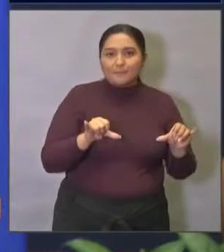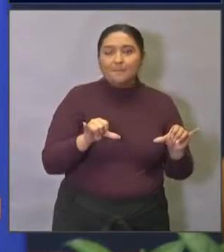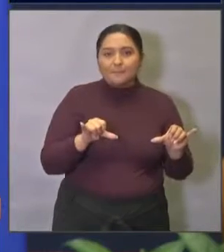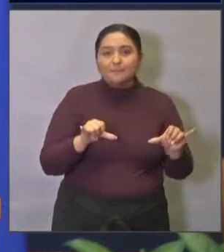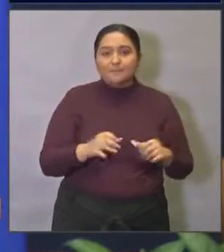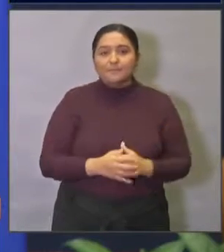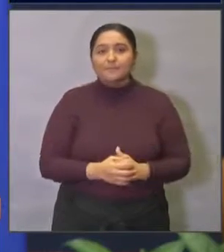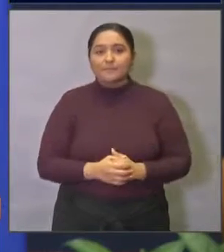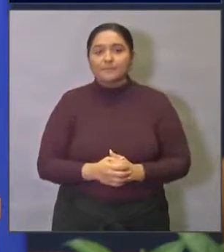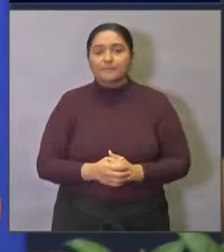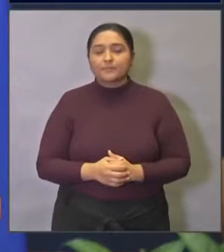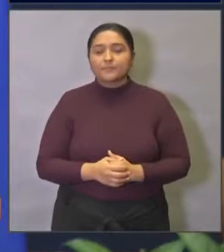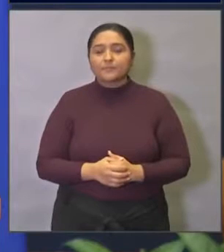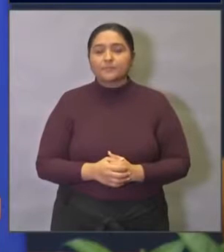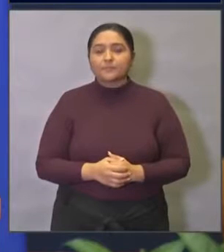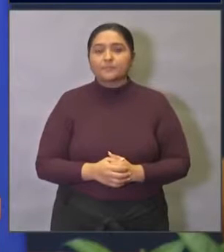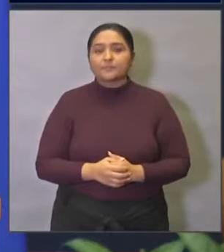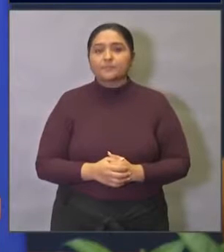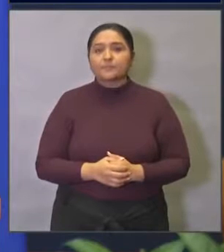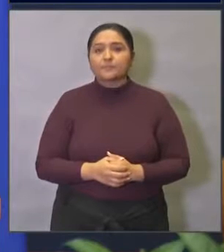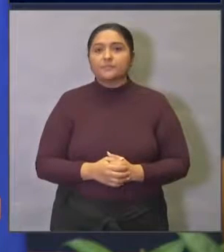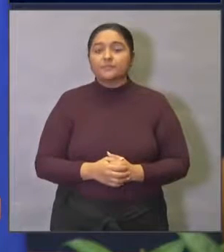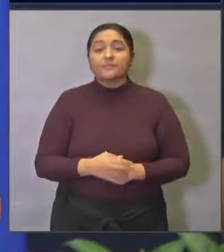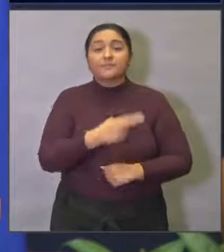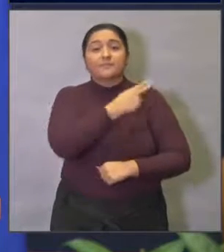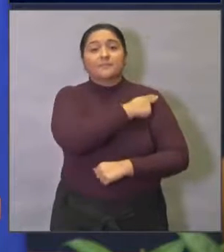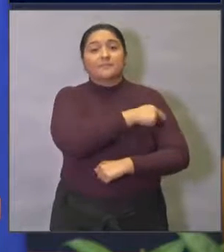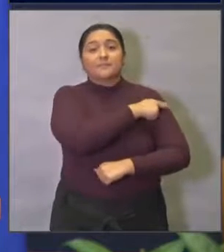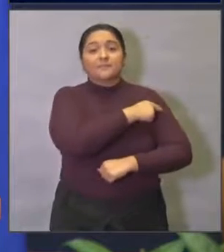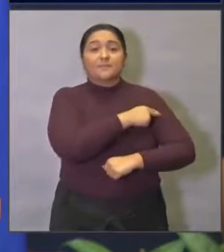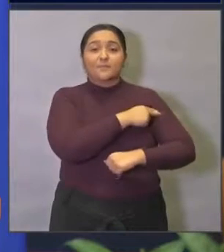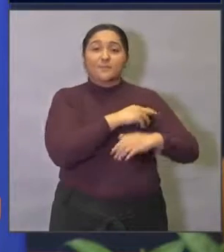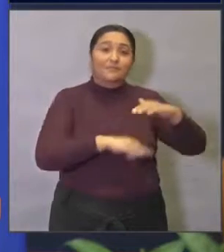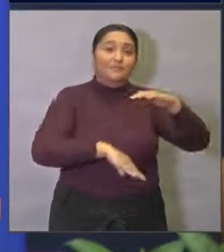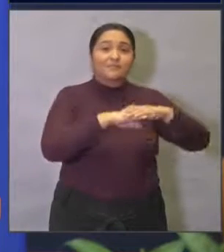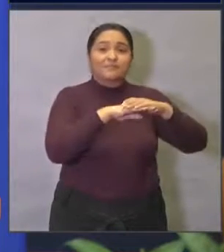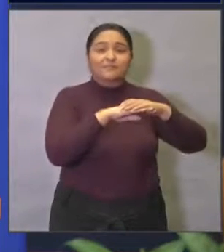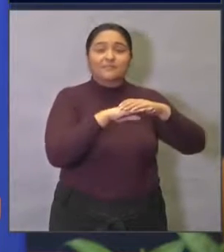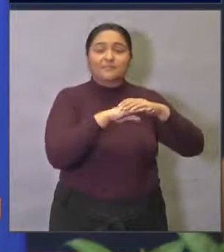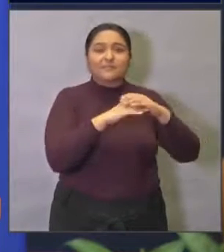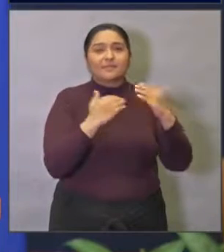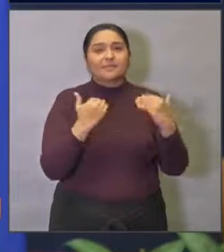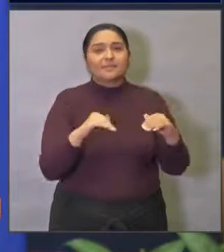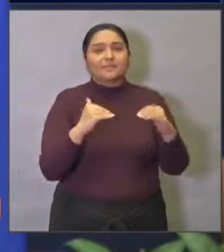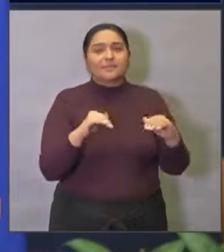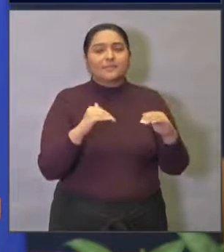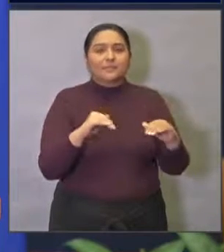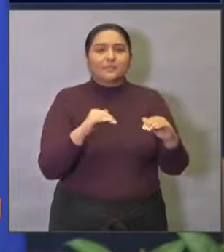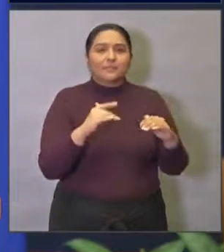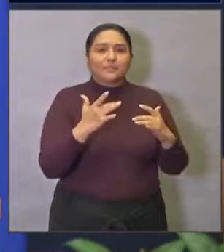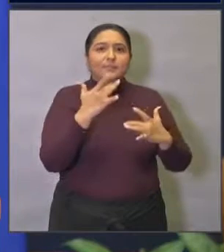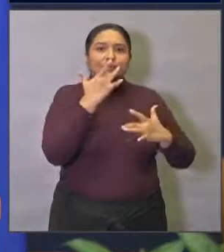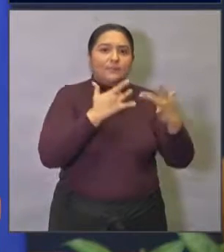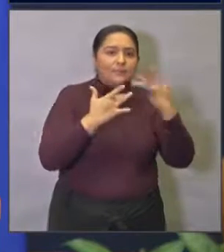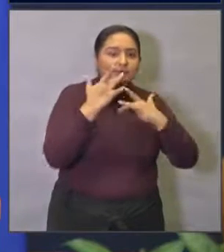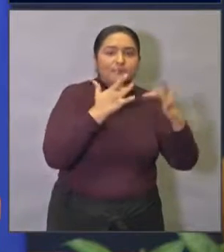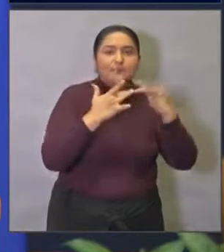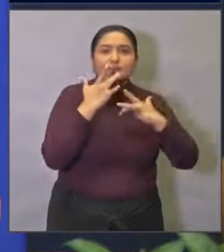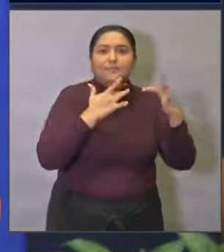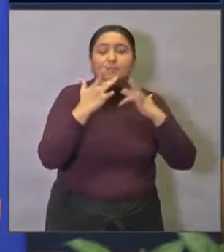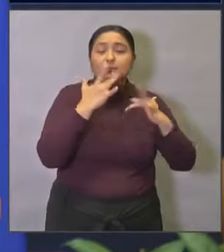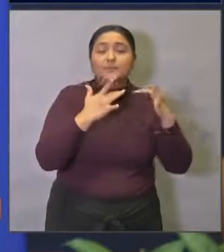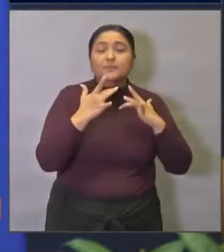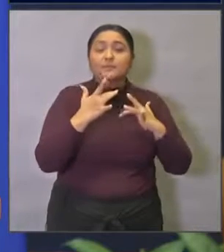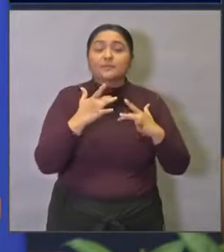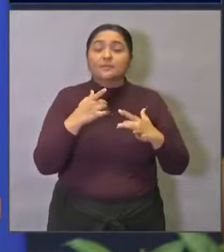hospitalaria. La capacidad hospitalaria está disminuyendo a niveles alarmantes y nuestros